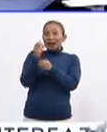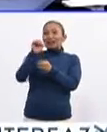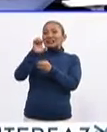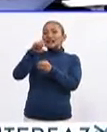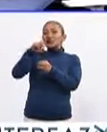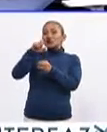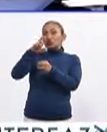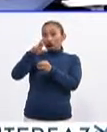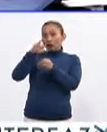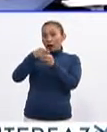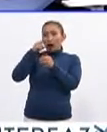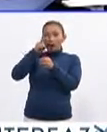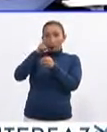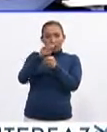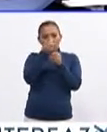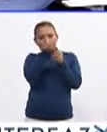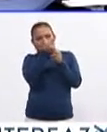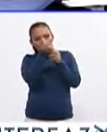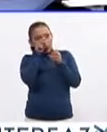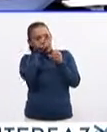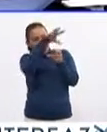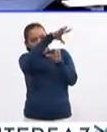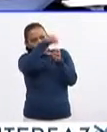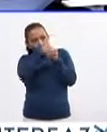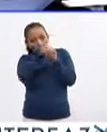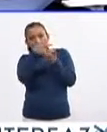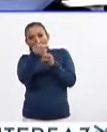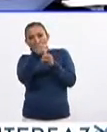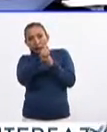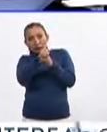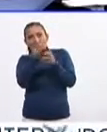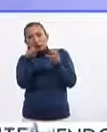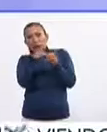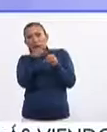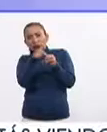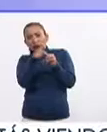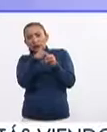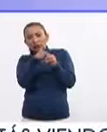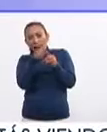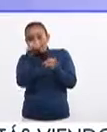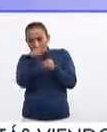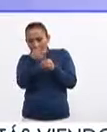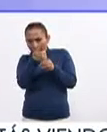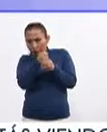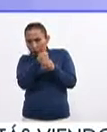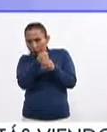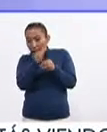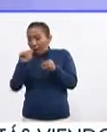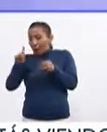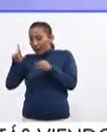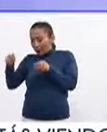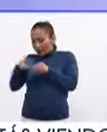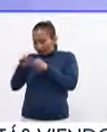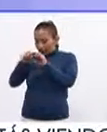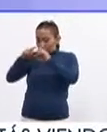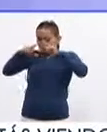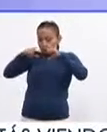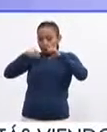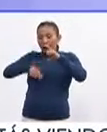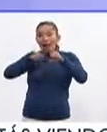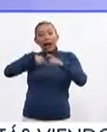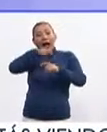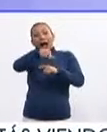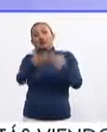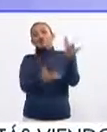capta que está encendido por la detección del gas. Entonces, ya que detecta gas en la aplicación, aparece que está